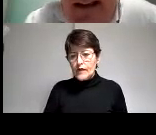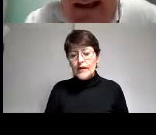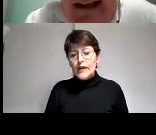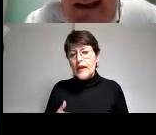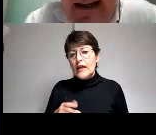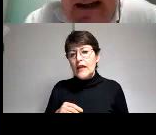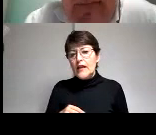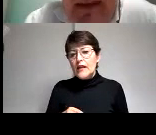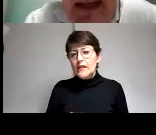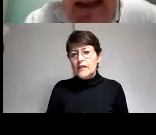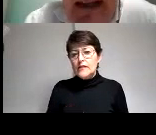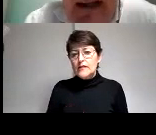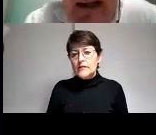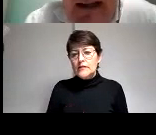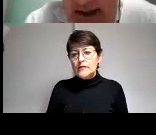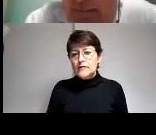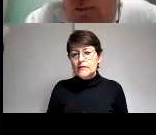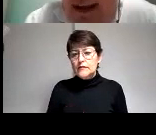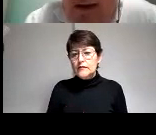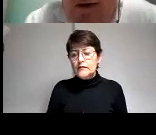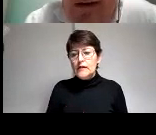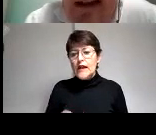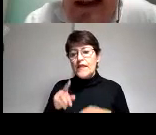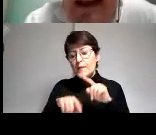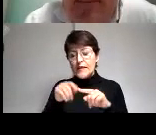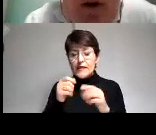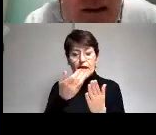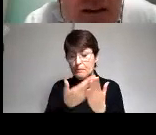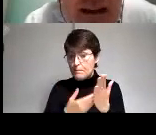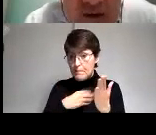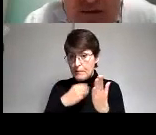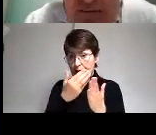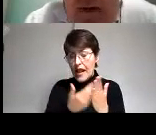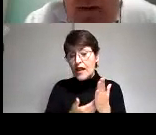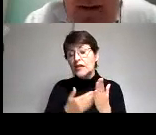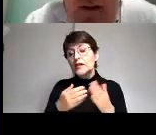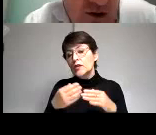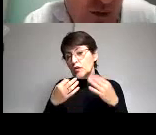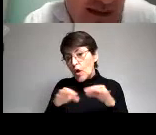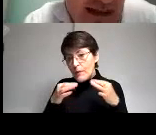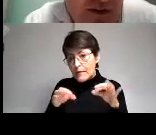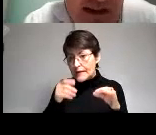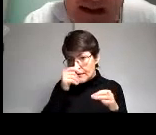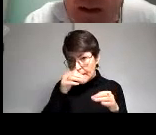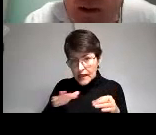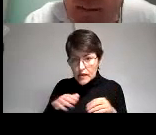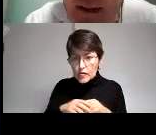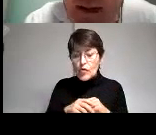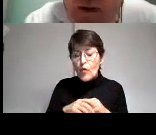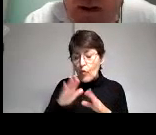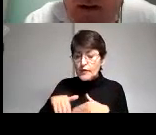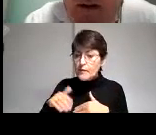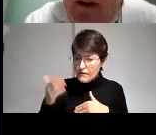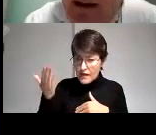ver en el prospecto. Y por defecto, creo que lo comentábamos en la